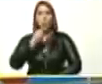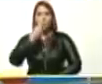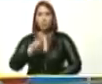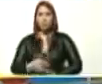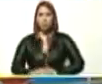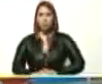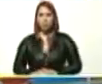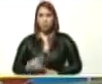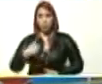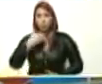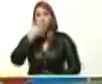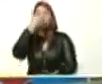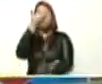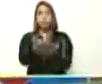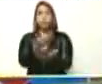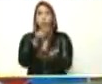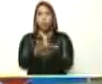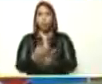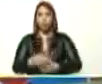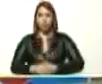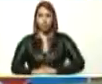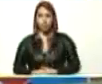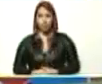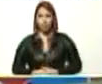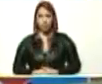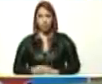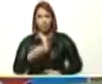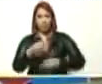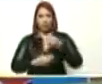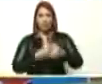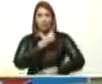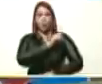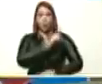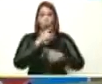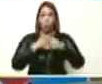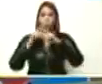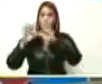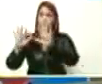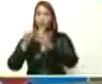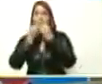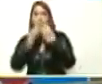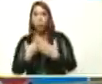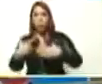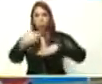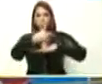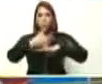Yo he propuesto, hacer, el uno por diez, del buen gobierno,